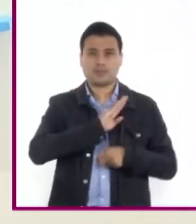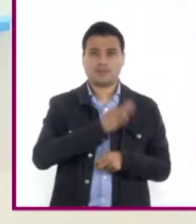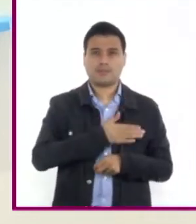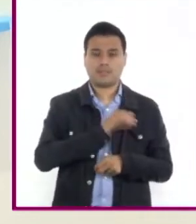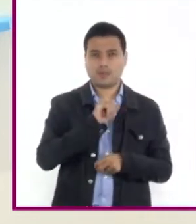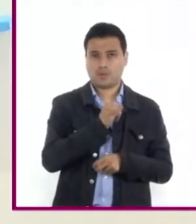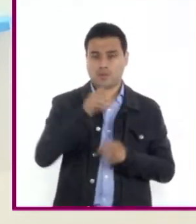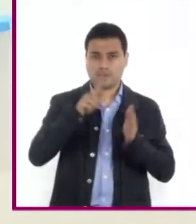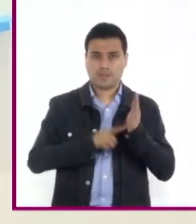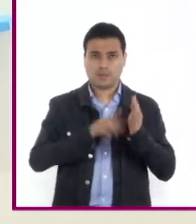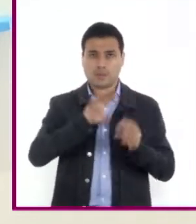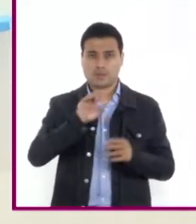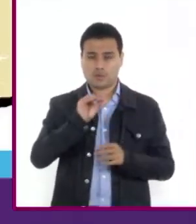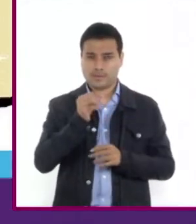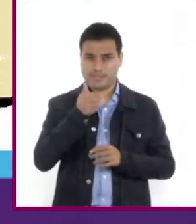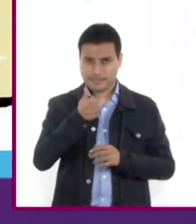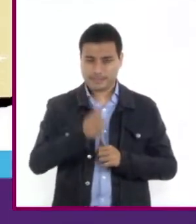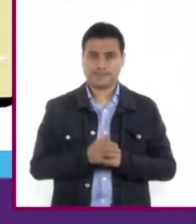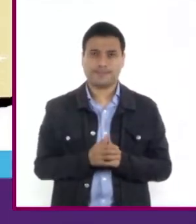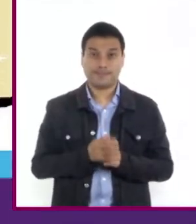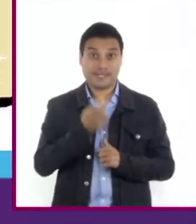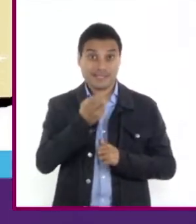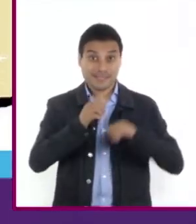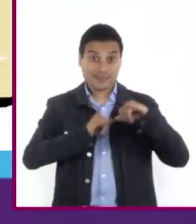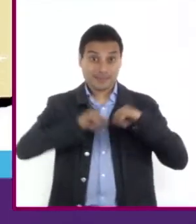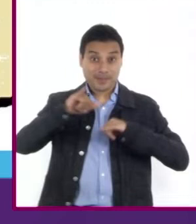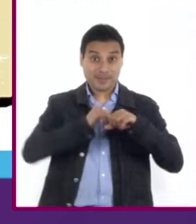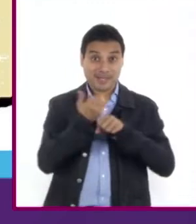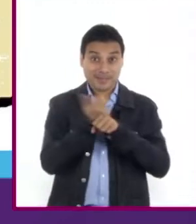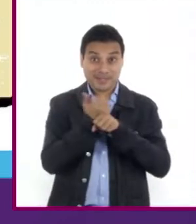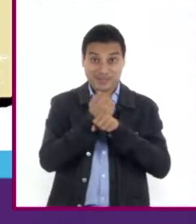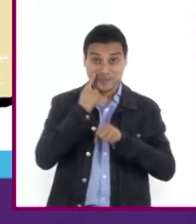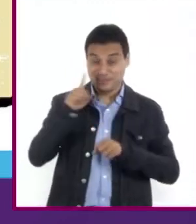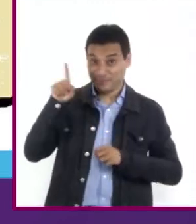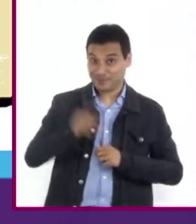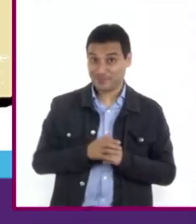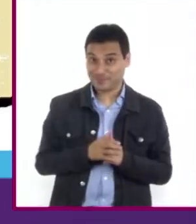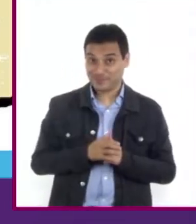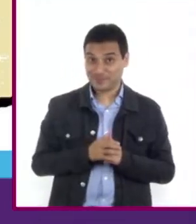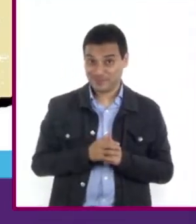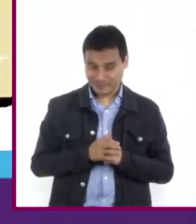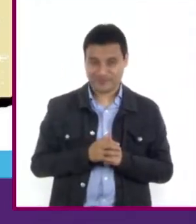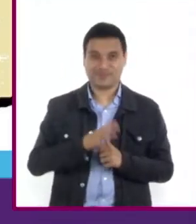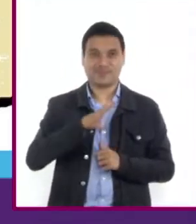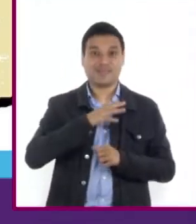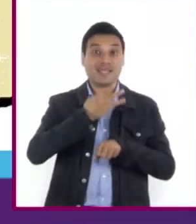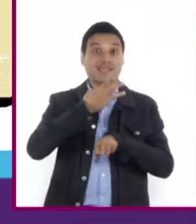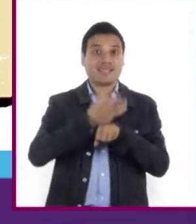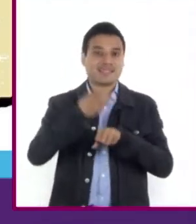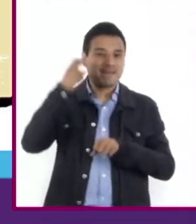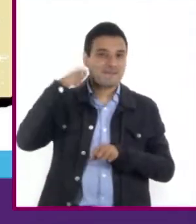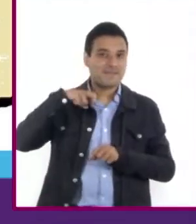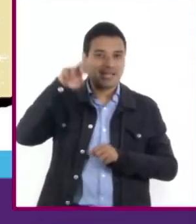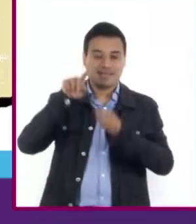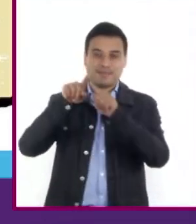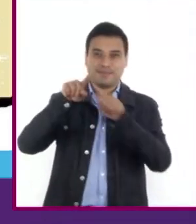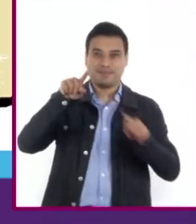de 1496. En este mapa de color amarillo vemos el trayecto del tercer viaje